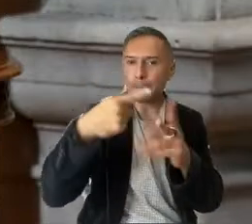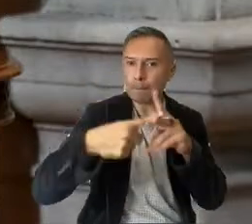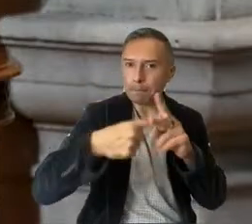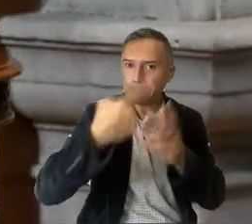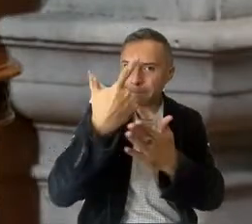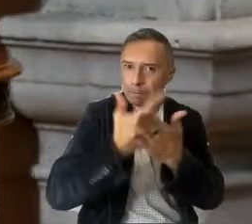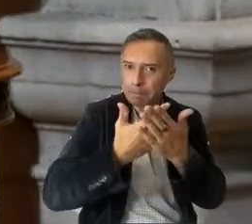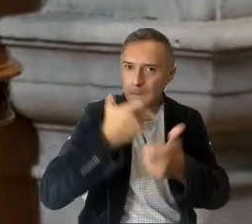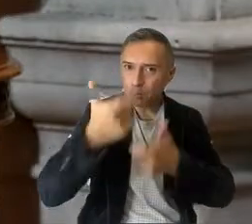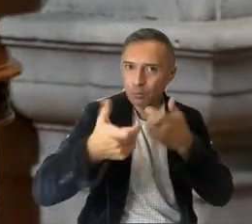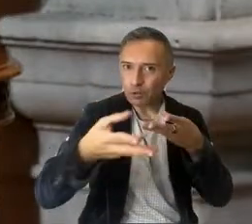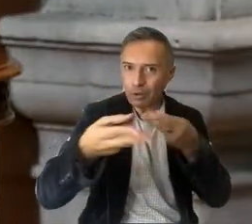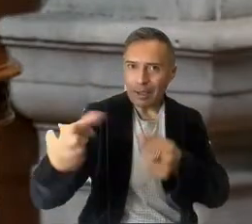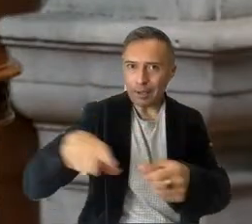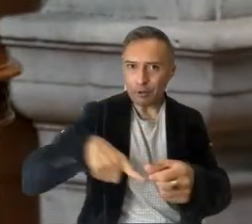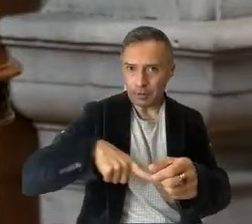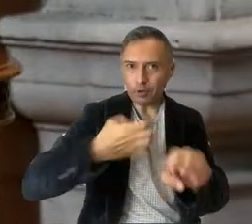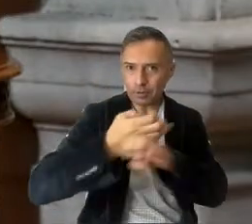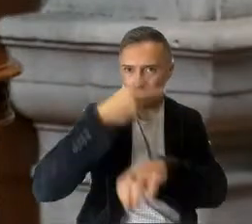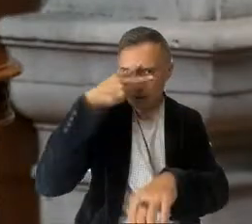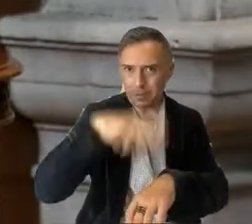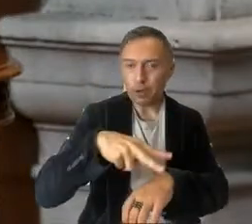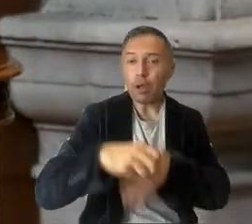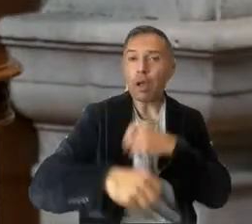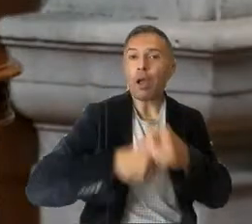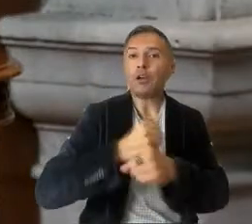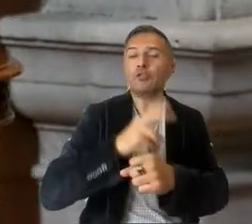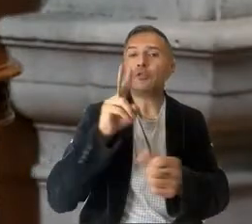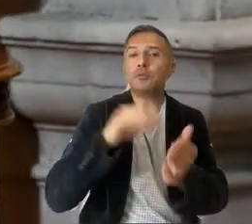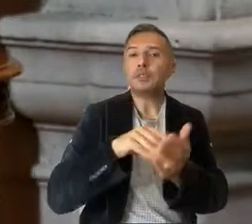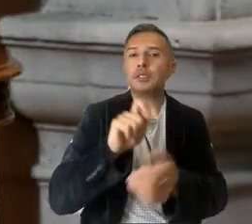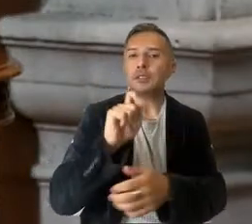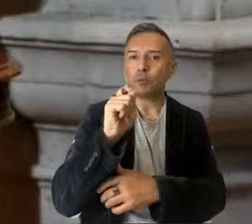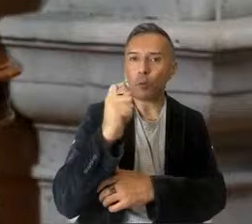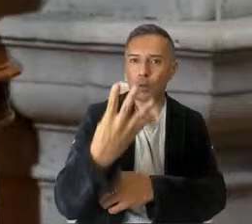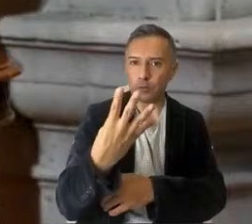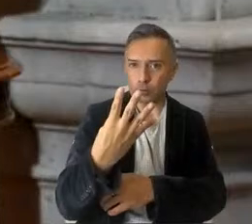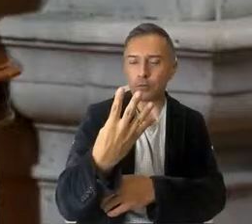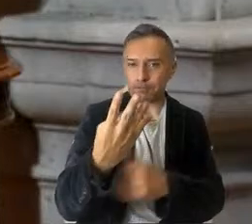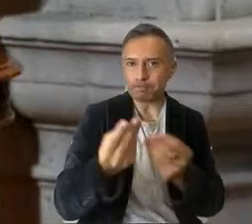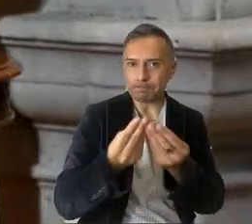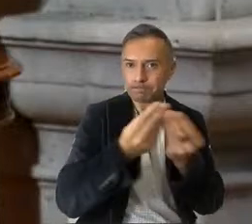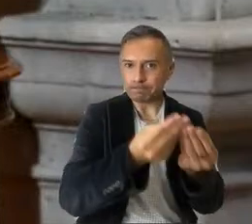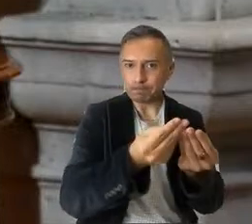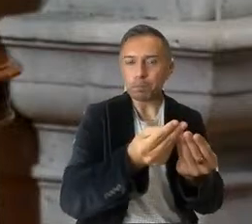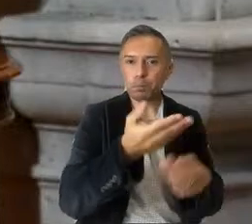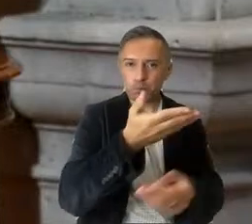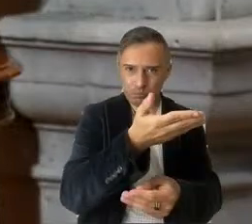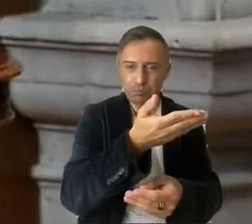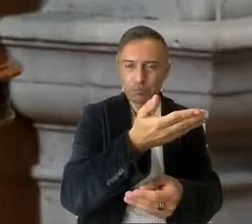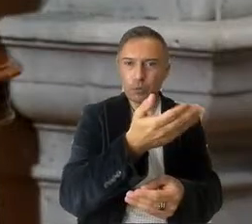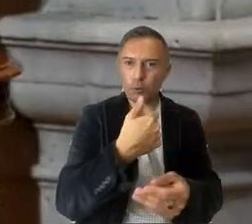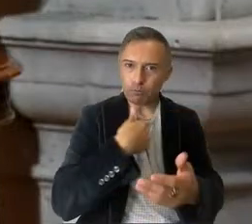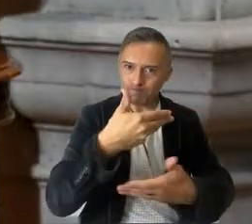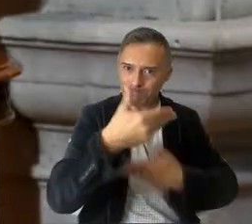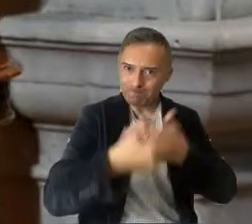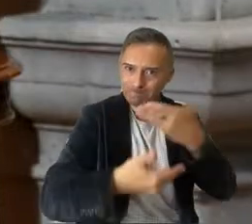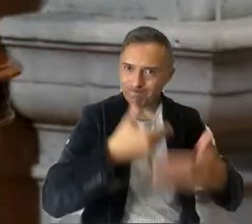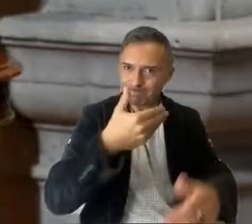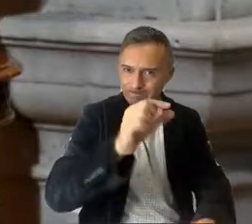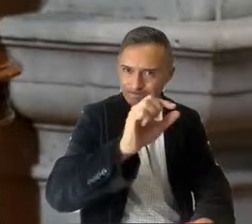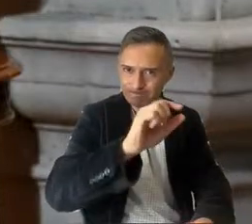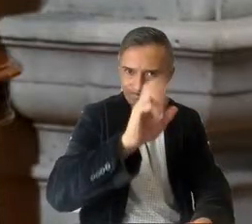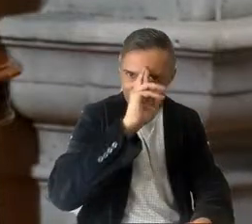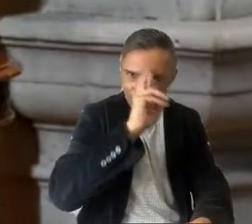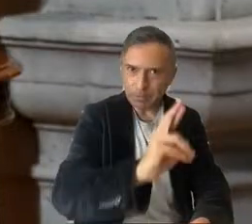del Gobierno del Estado de México para el ejercicio fiscal 2024. Reitero a usted la seguridad de mi